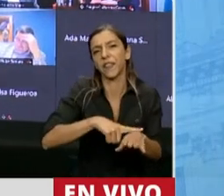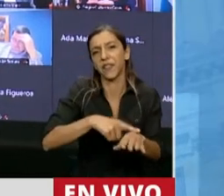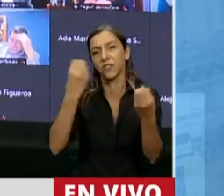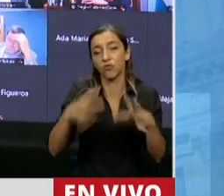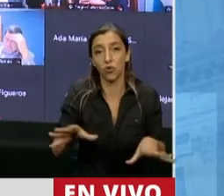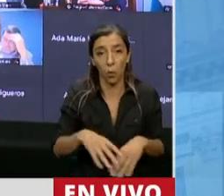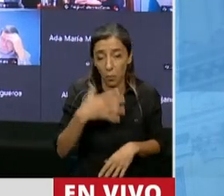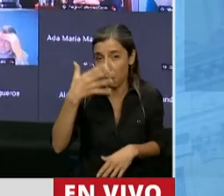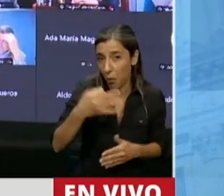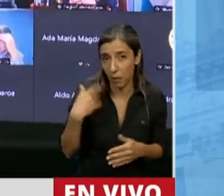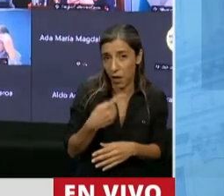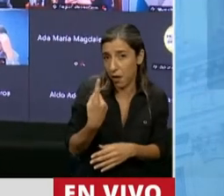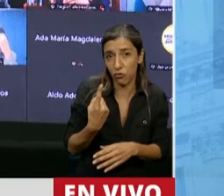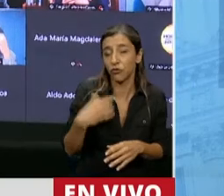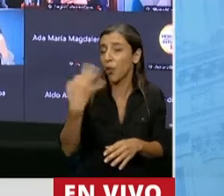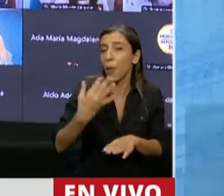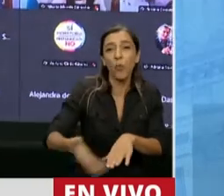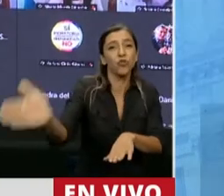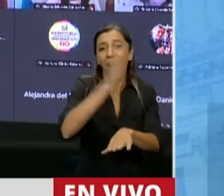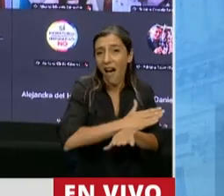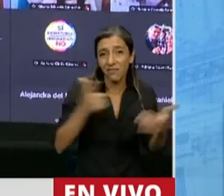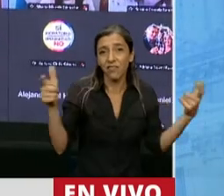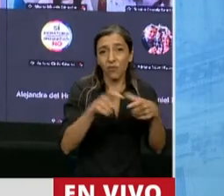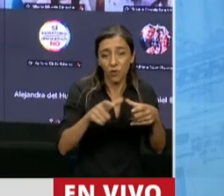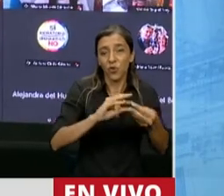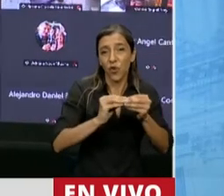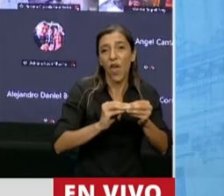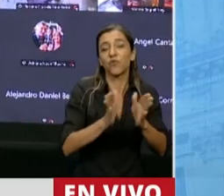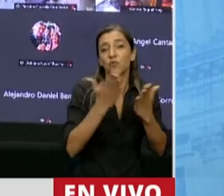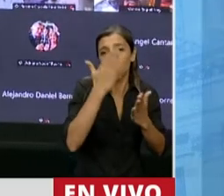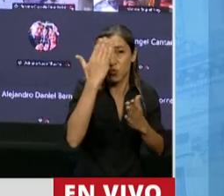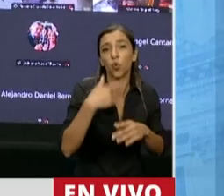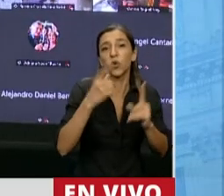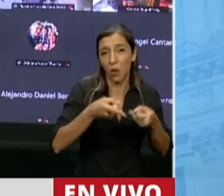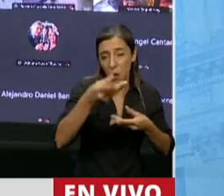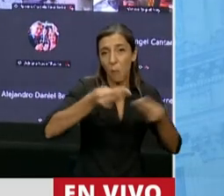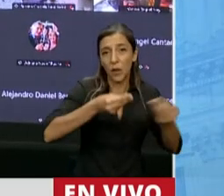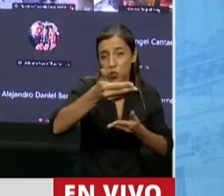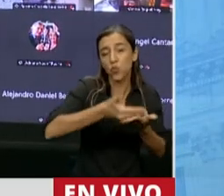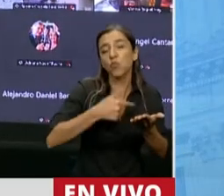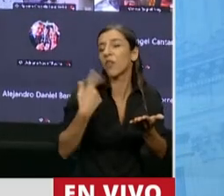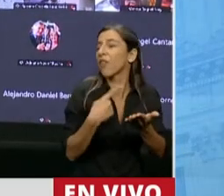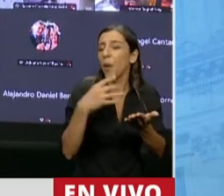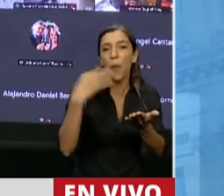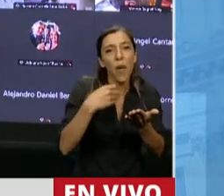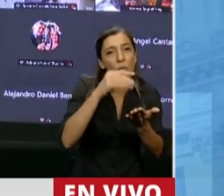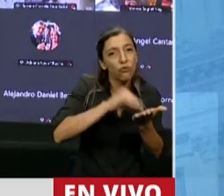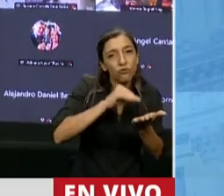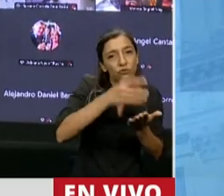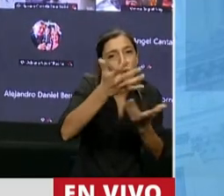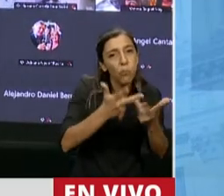trabajemos fundadamente en la Comisión de Asuntos Constitucionales y Presupuestos, y que traigamos a este recinto un proyecto que